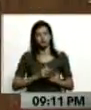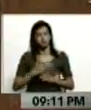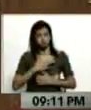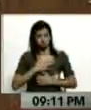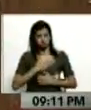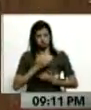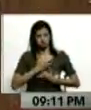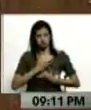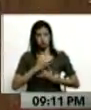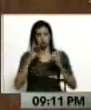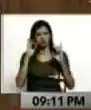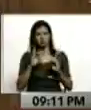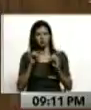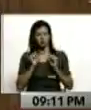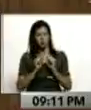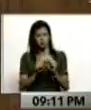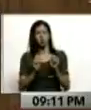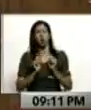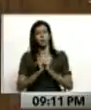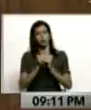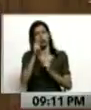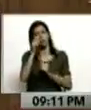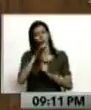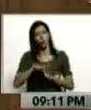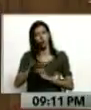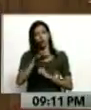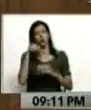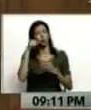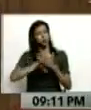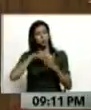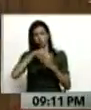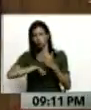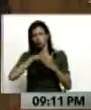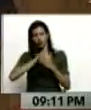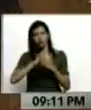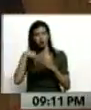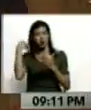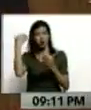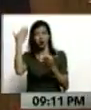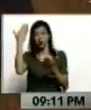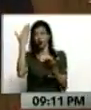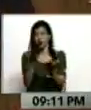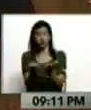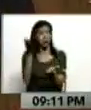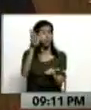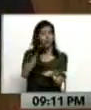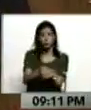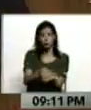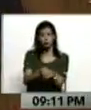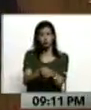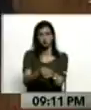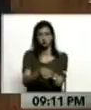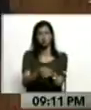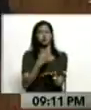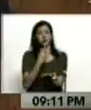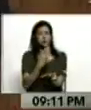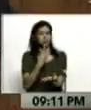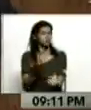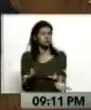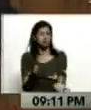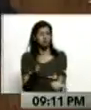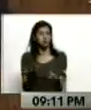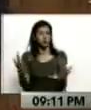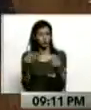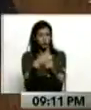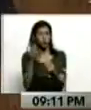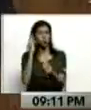mente de mi resolución de seguir acompañando a nuestro pueblo en esta batalla hasta el fin de mis días